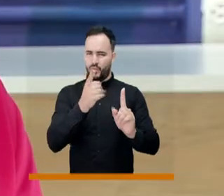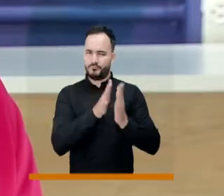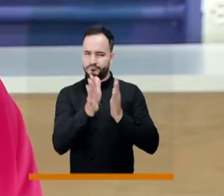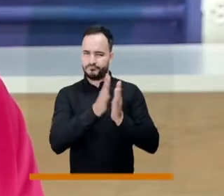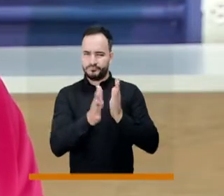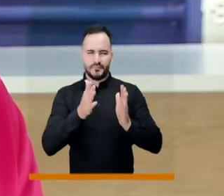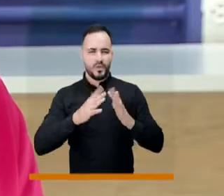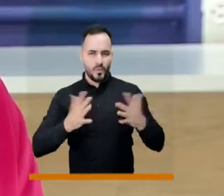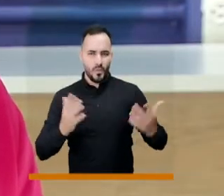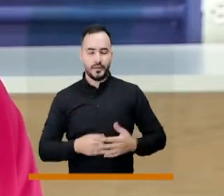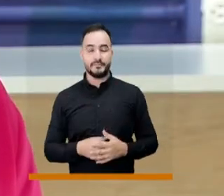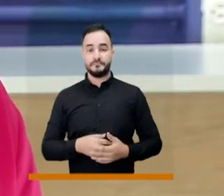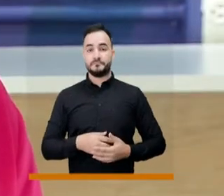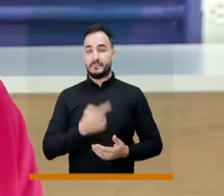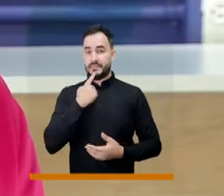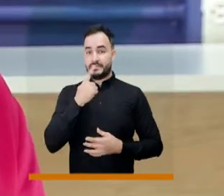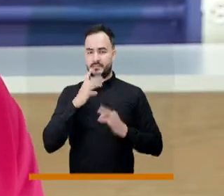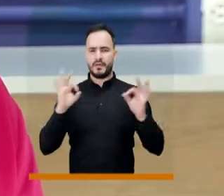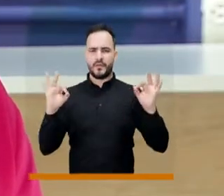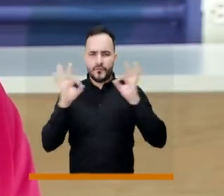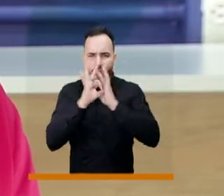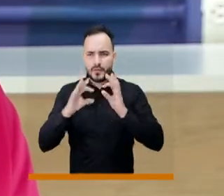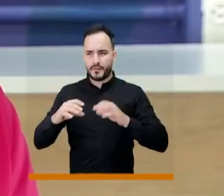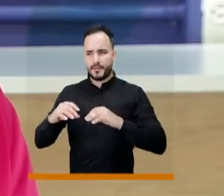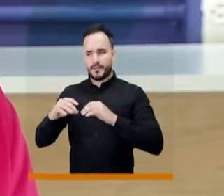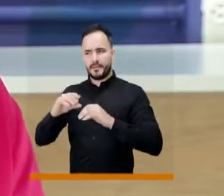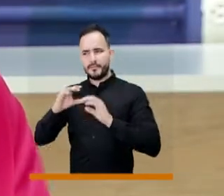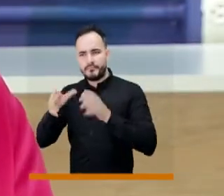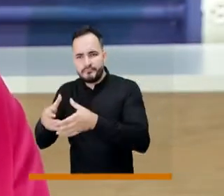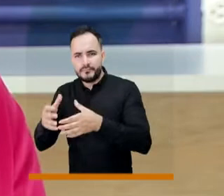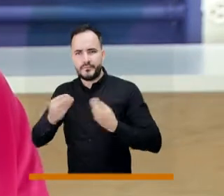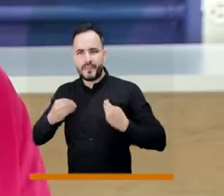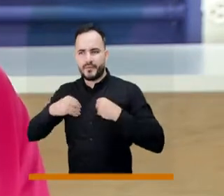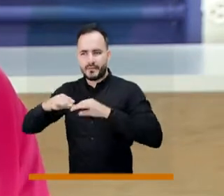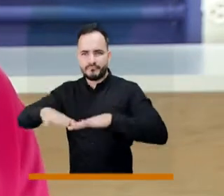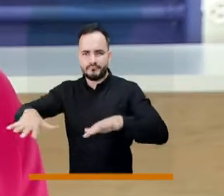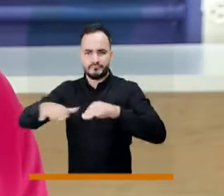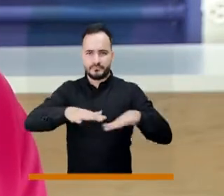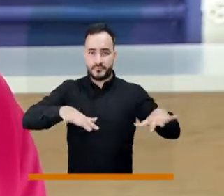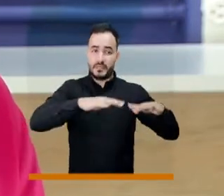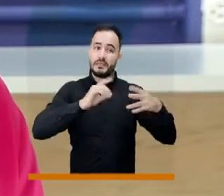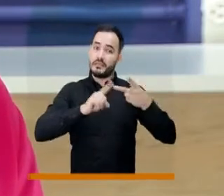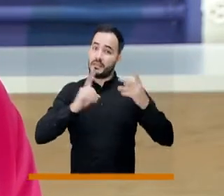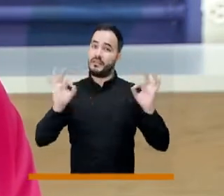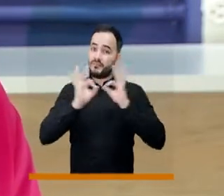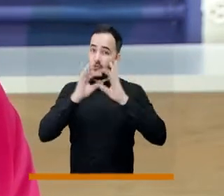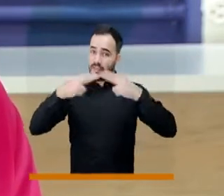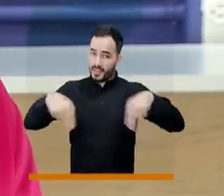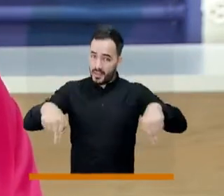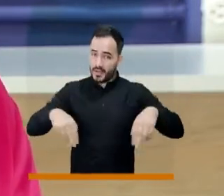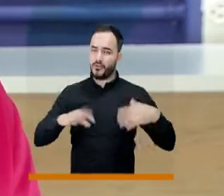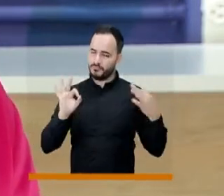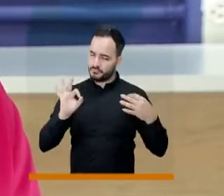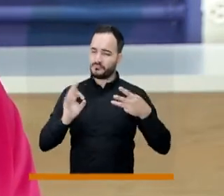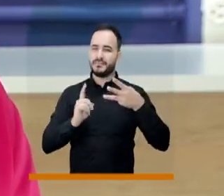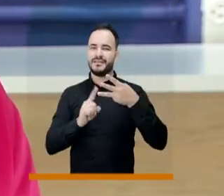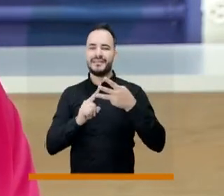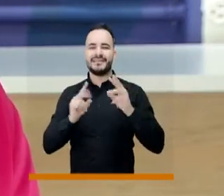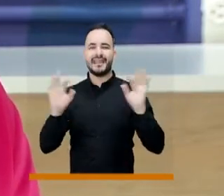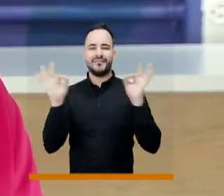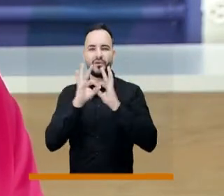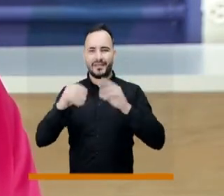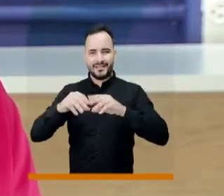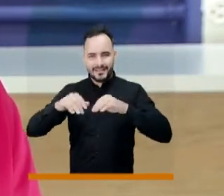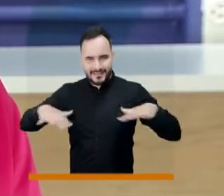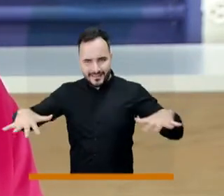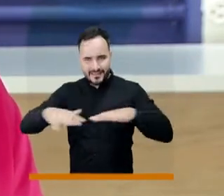Tiene, digamos, un objetivo muy importante y dice que debe tener, además de un enfoque poblacional y de género, debe